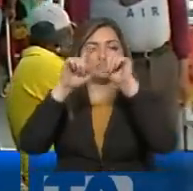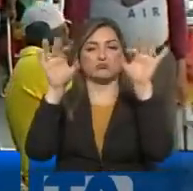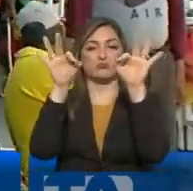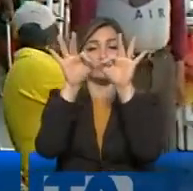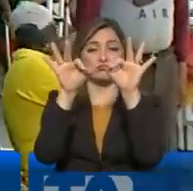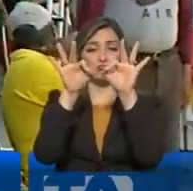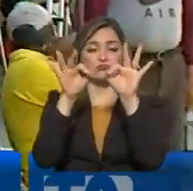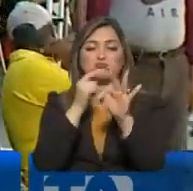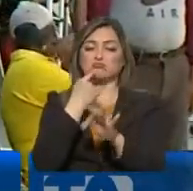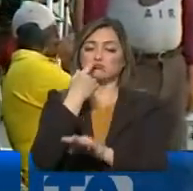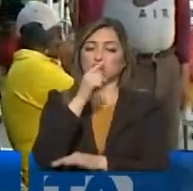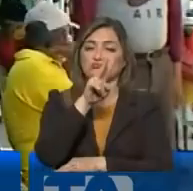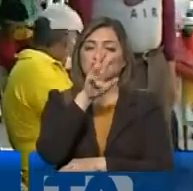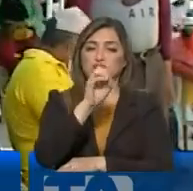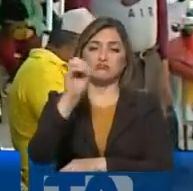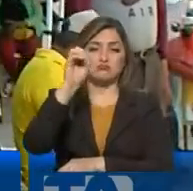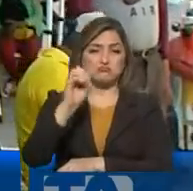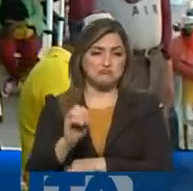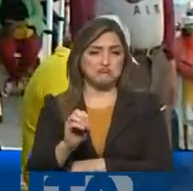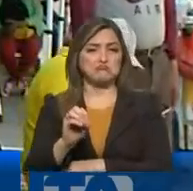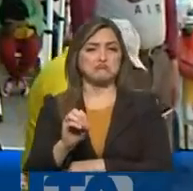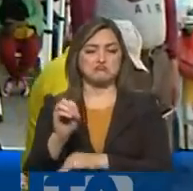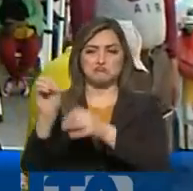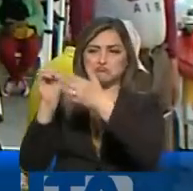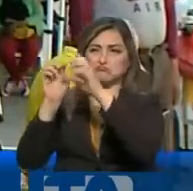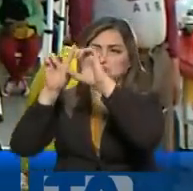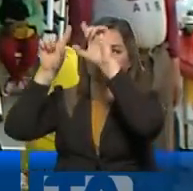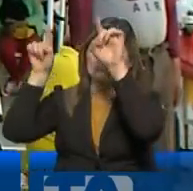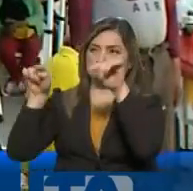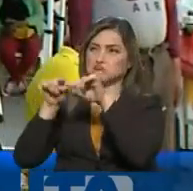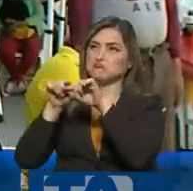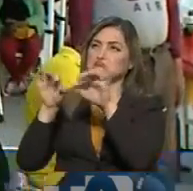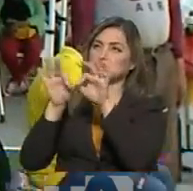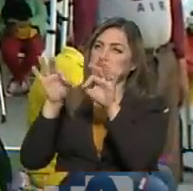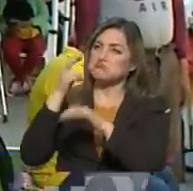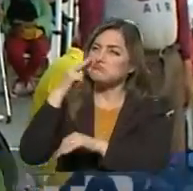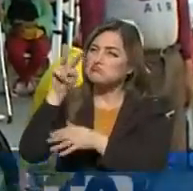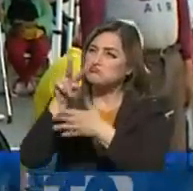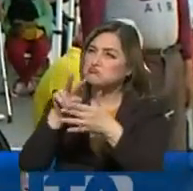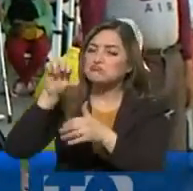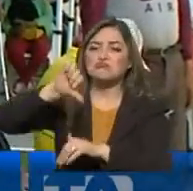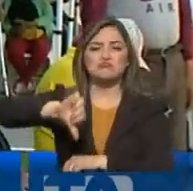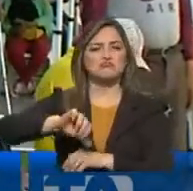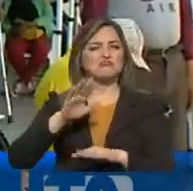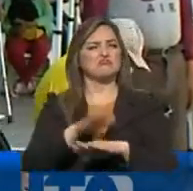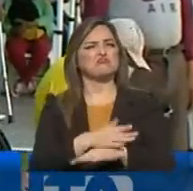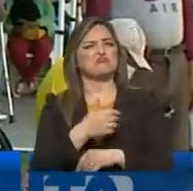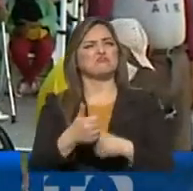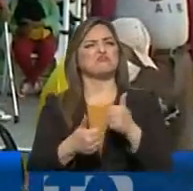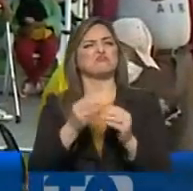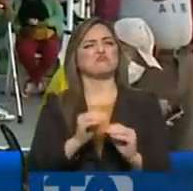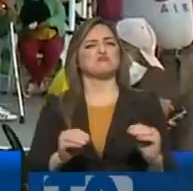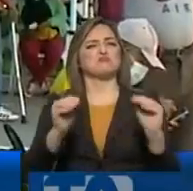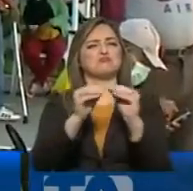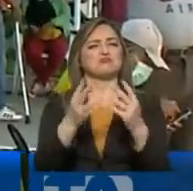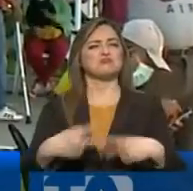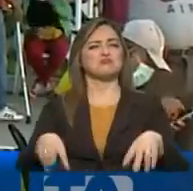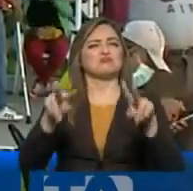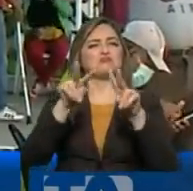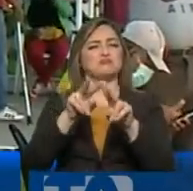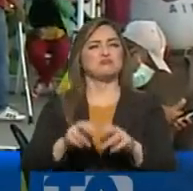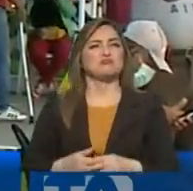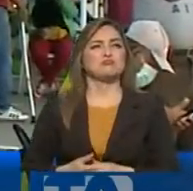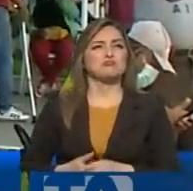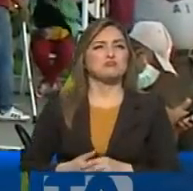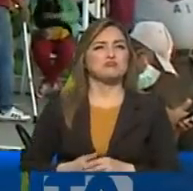el 20% registra una mala lectura del consumo. Pero entonces, ¿cuál es el motivo del incremento que sienten en